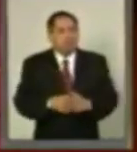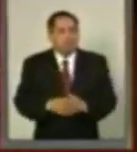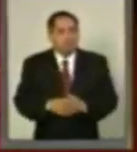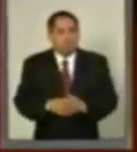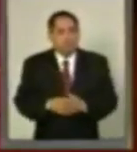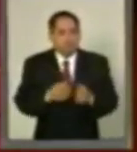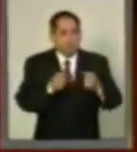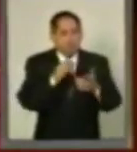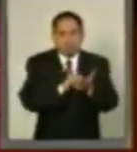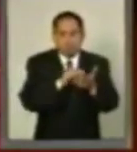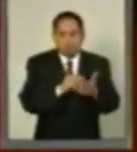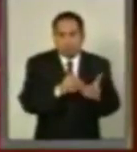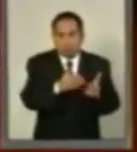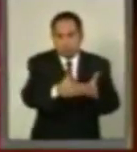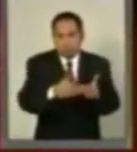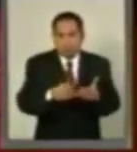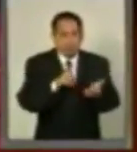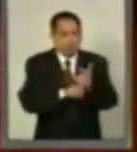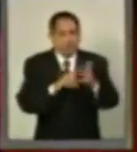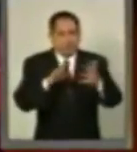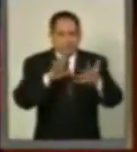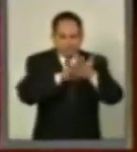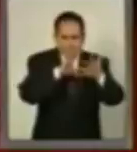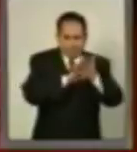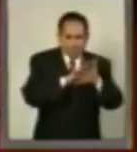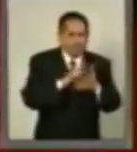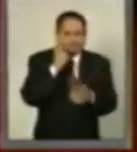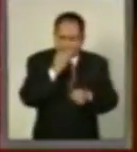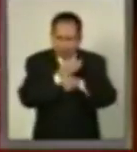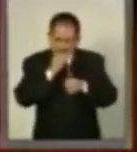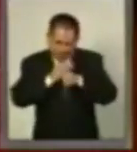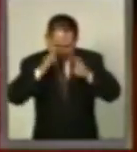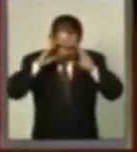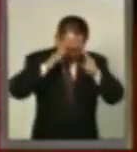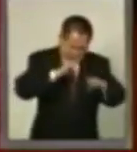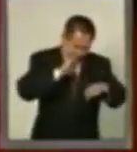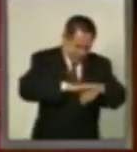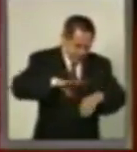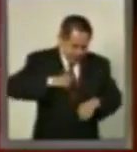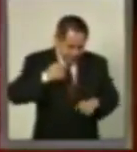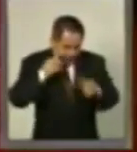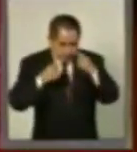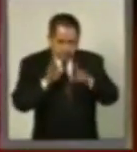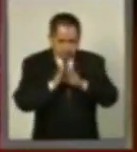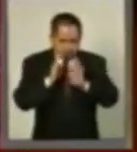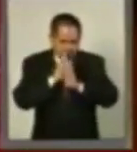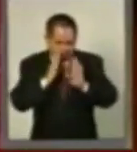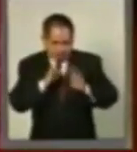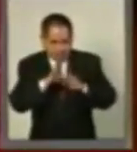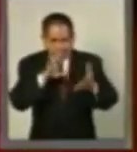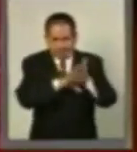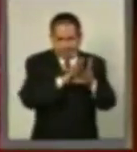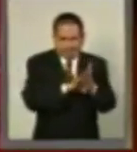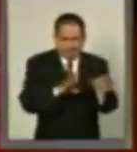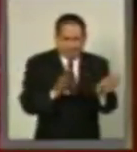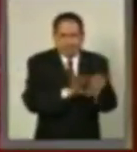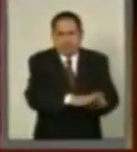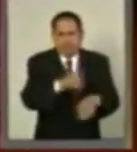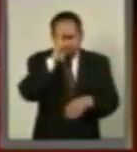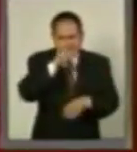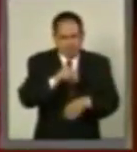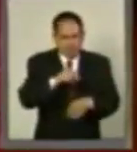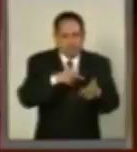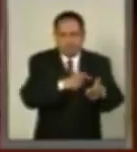hacia adelante lo siguen haciendo desde las propias cárceles, que es a lo que estamos dedicando con nuestros sistemas de inteligencia para evitarlo, para que no